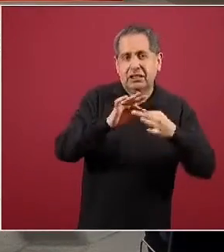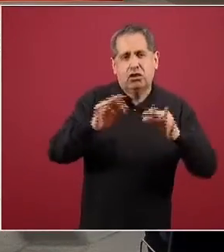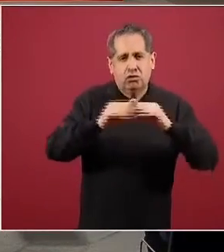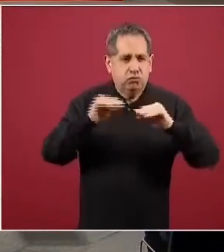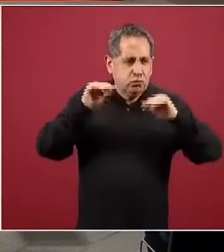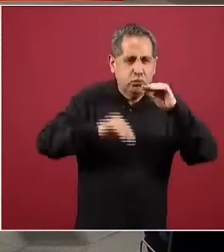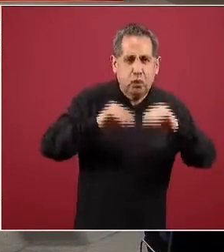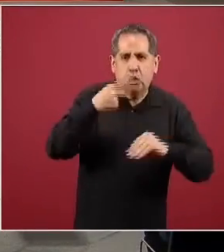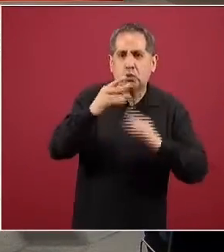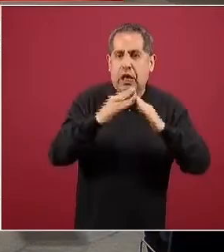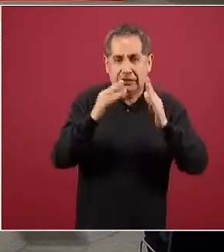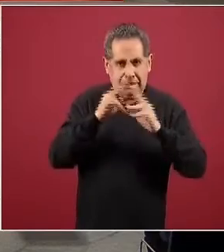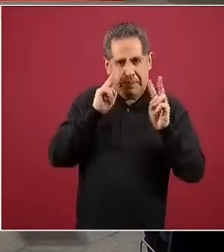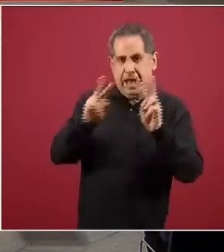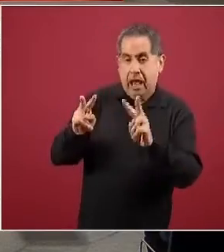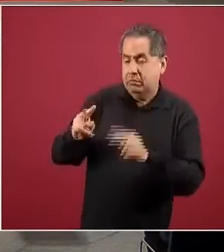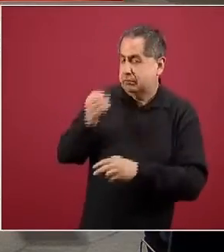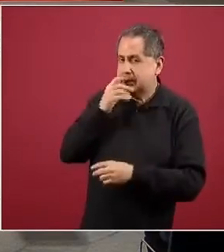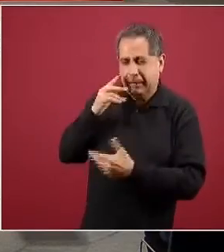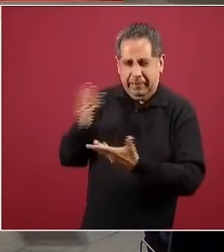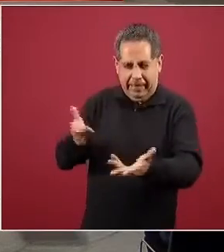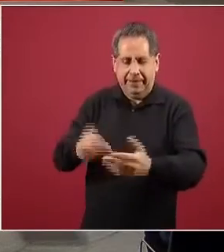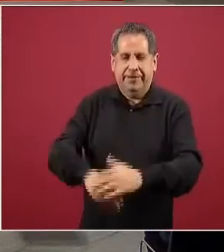19-20 desde sus casas. Por favor, corre video.